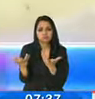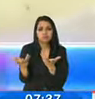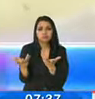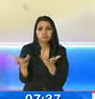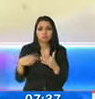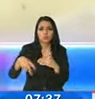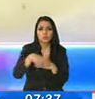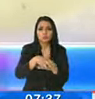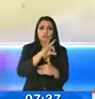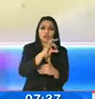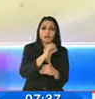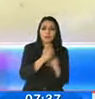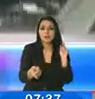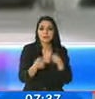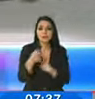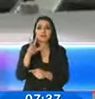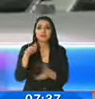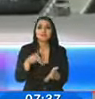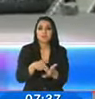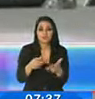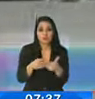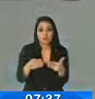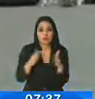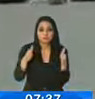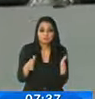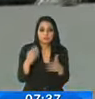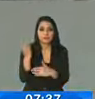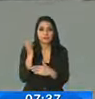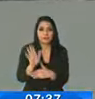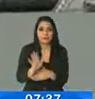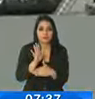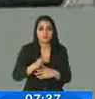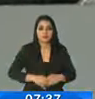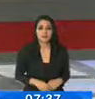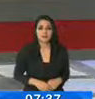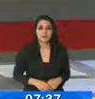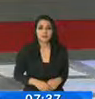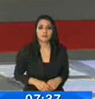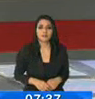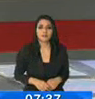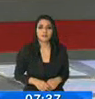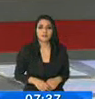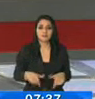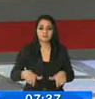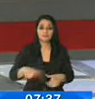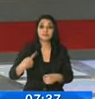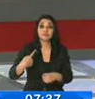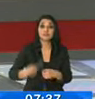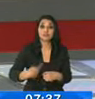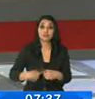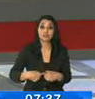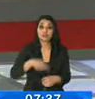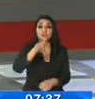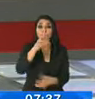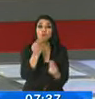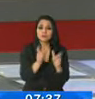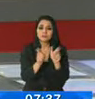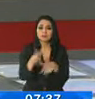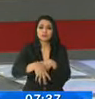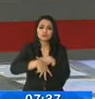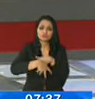de 90 a 3 mil dólares. Informó José Morales. En la ciudad de Quito, cientos de personas